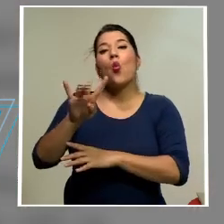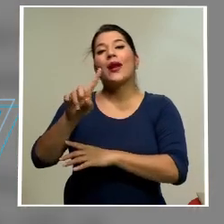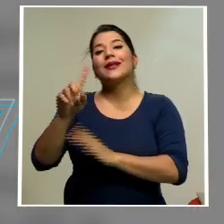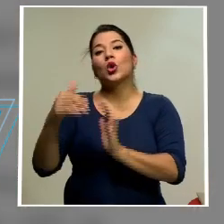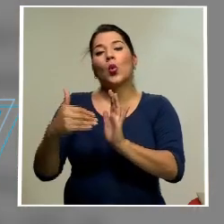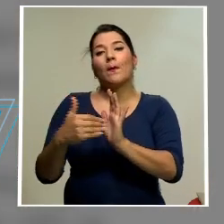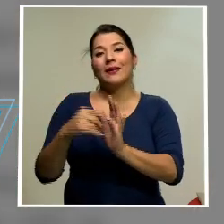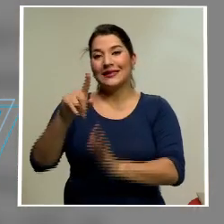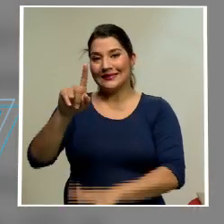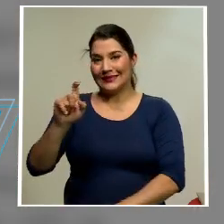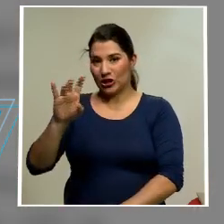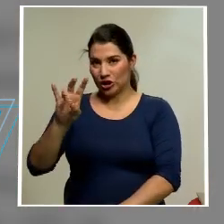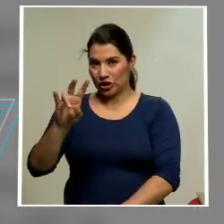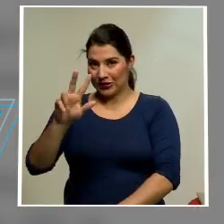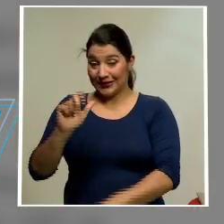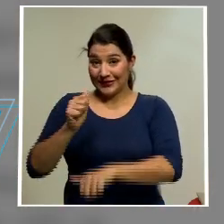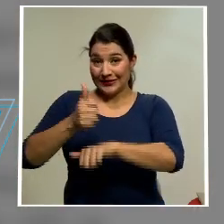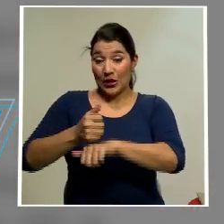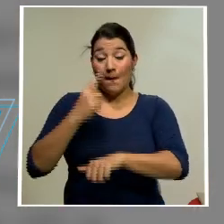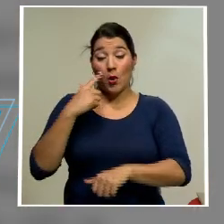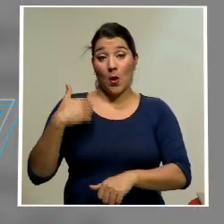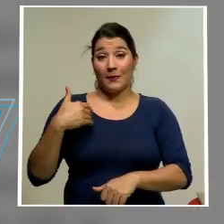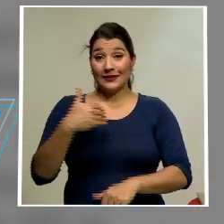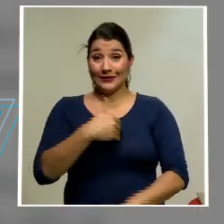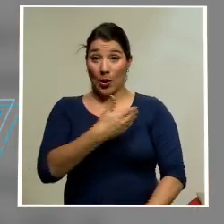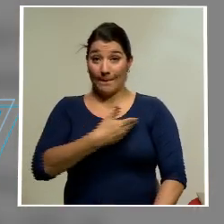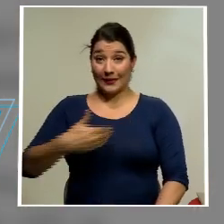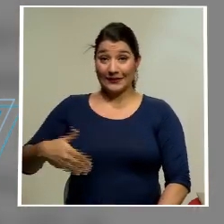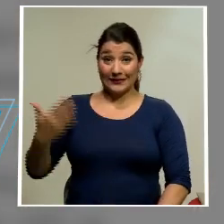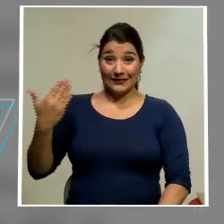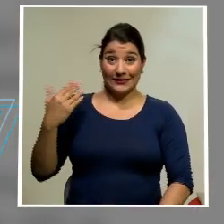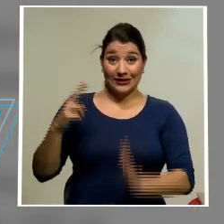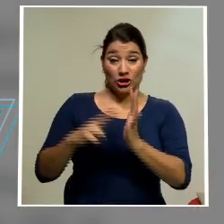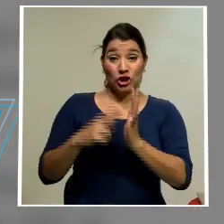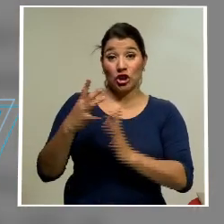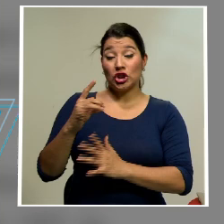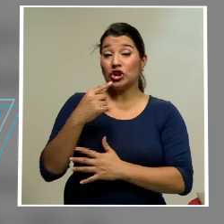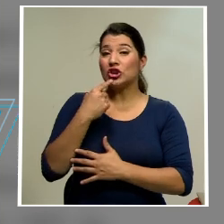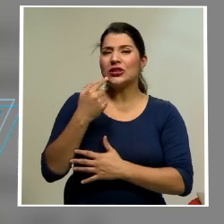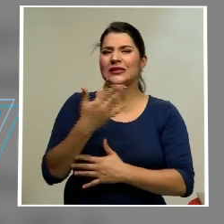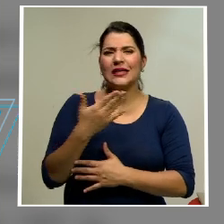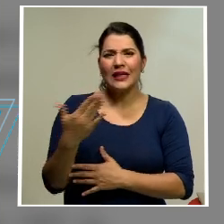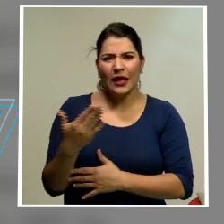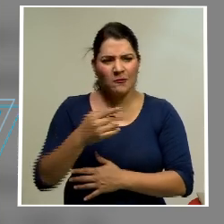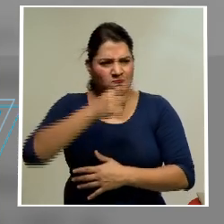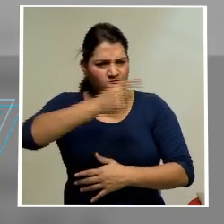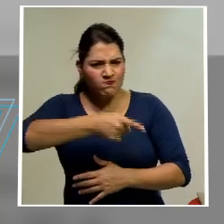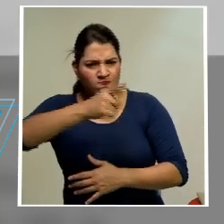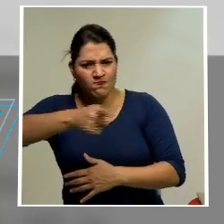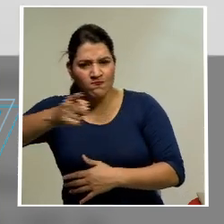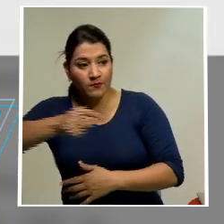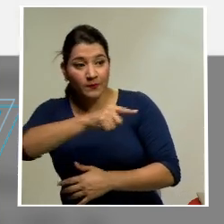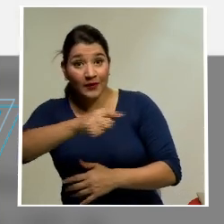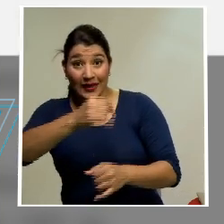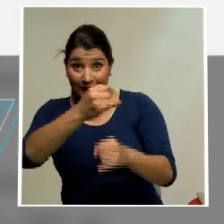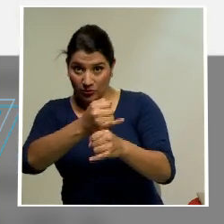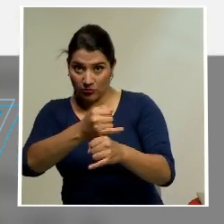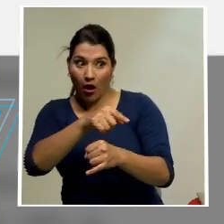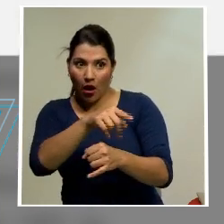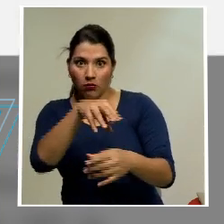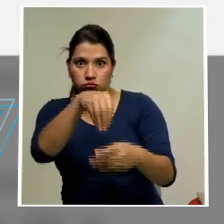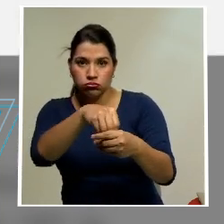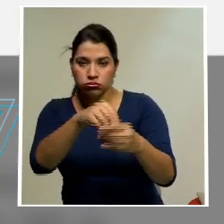41.173, emitido por el Ministerio de la Presidencia en el 2018, que establece la obligatoriedad a varias instituciones, entre ellas